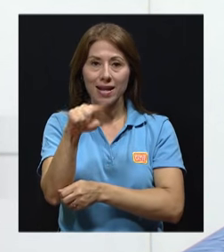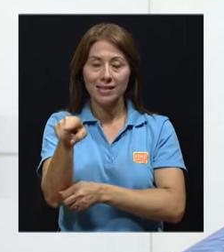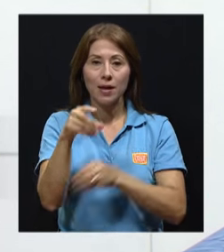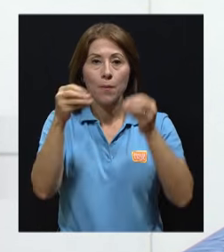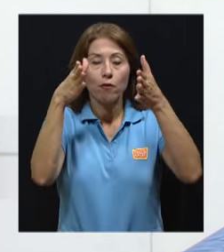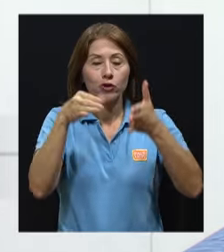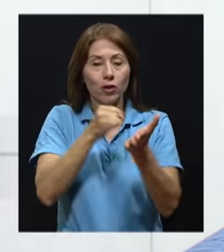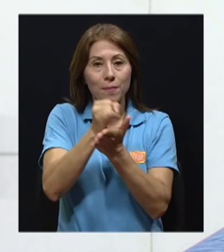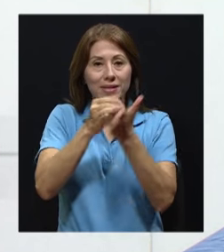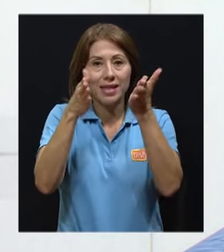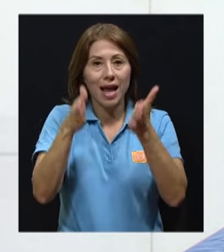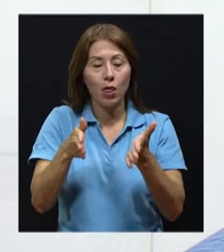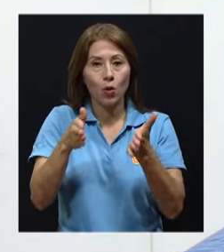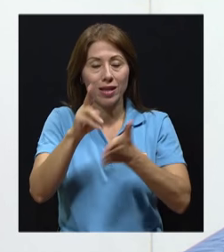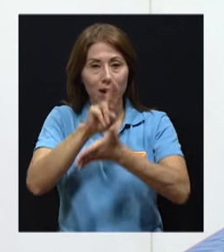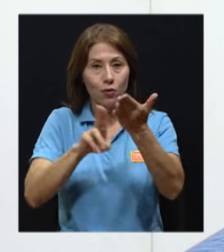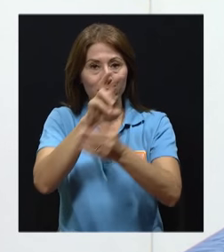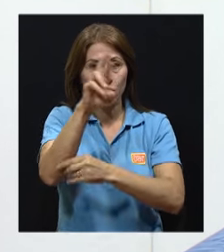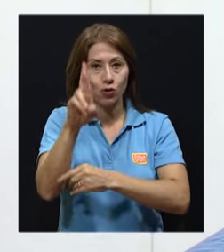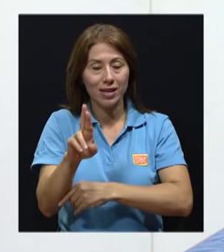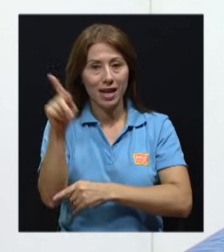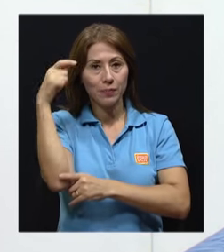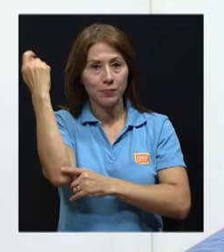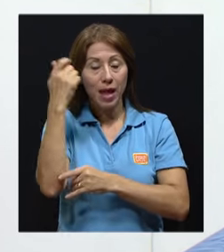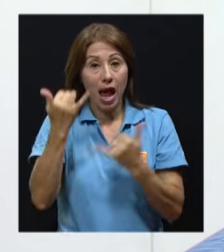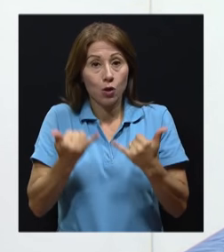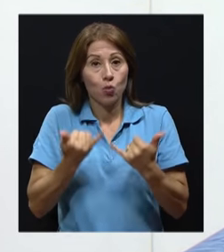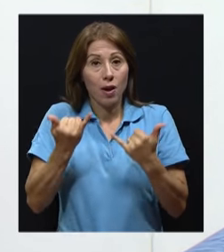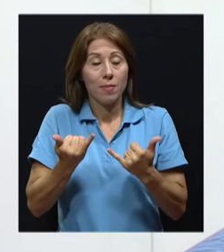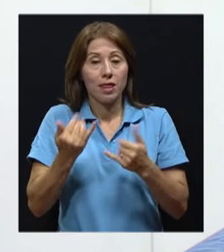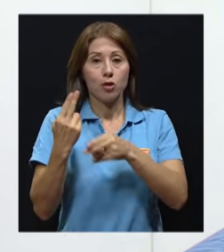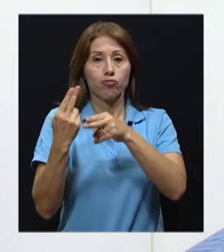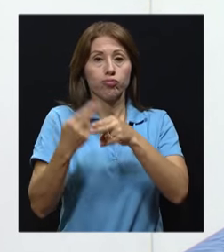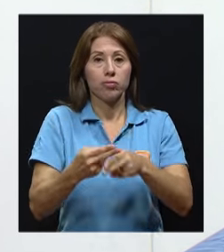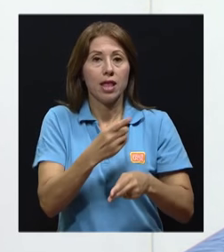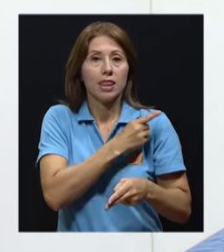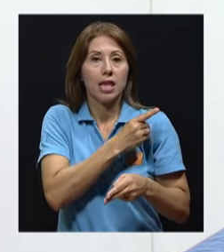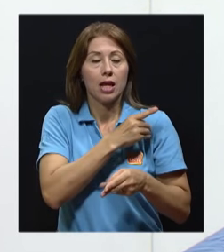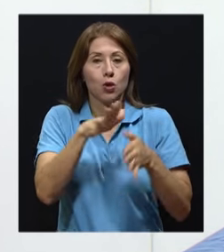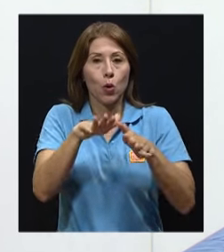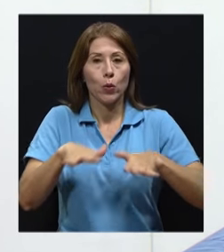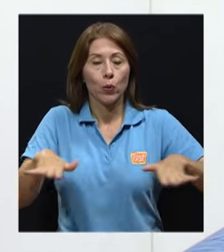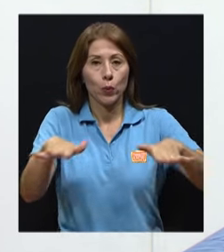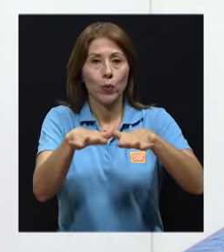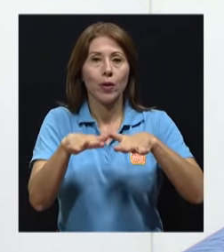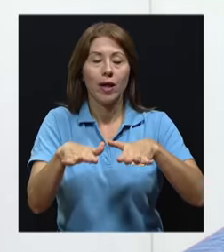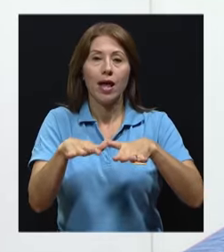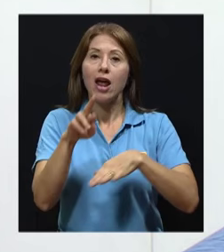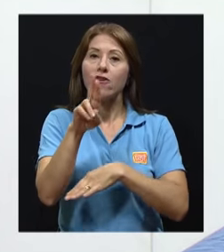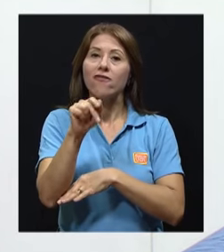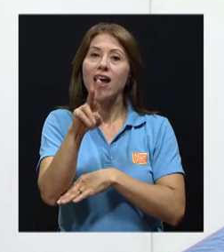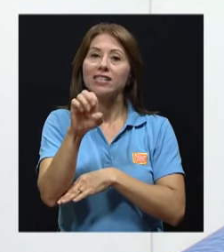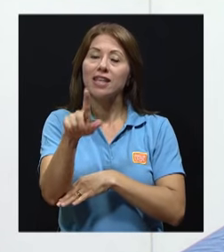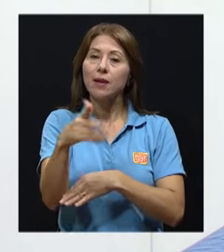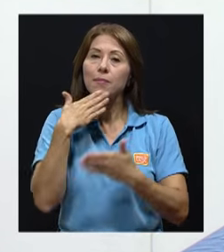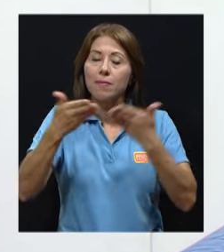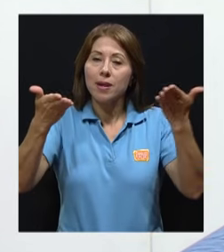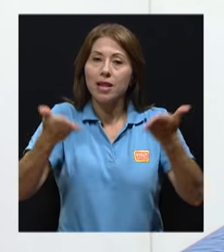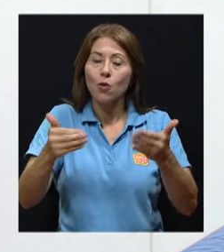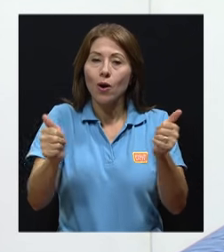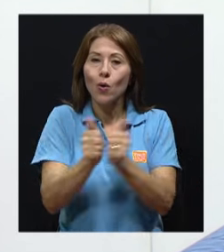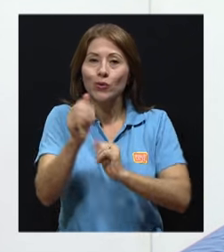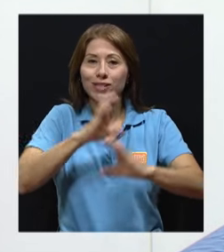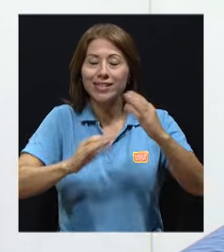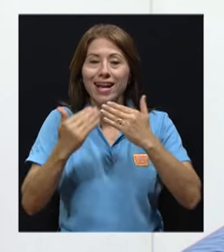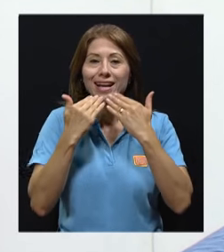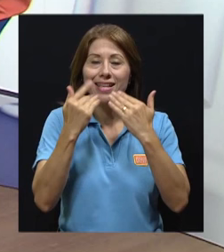Álvarez quien es profesor e investigador de la sede de guanacaste de la Universidad de Costa Rica Y actualmente ocupa el puesto de